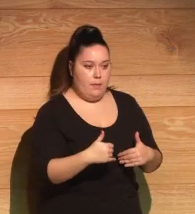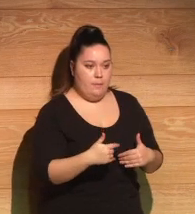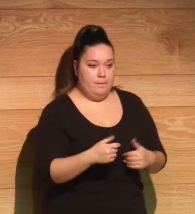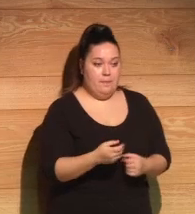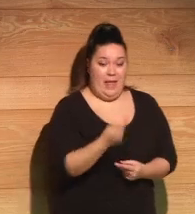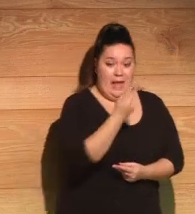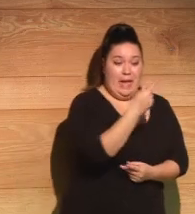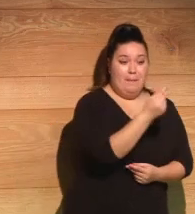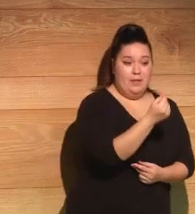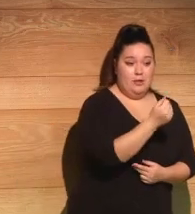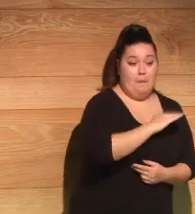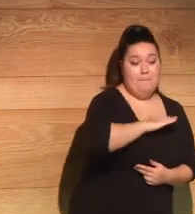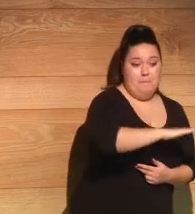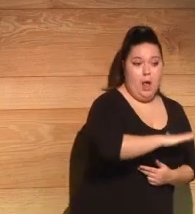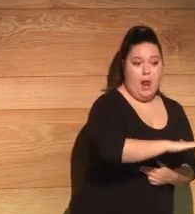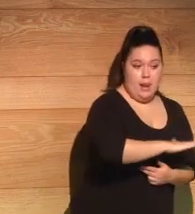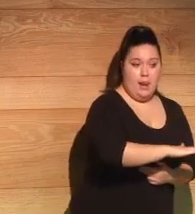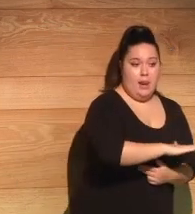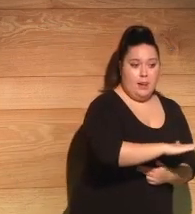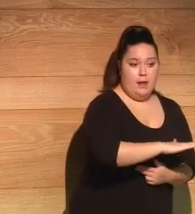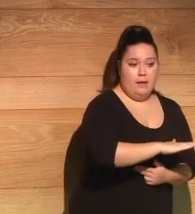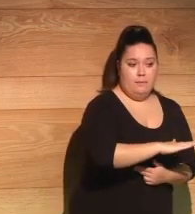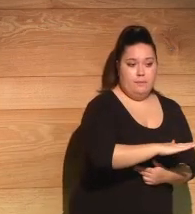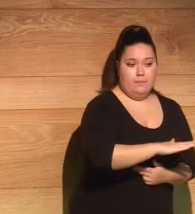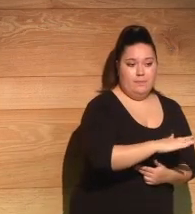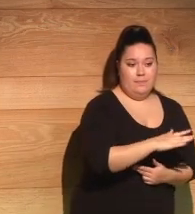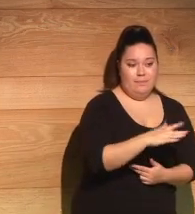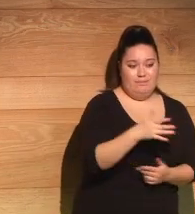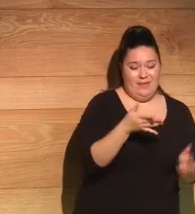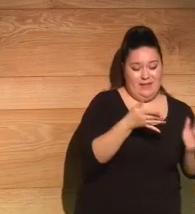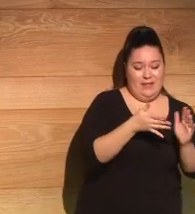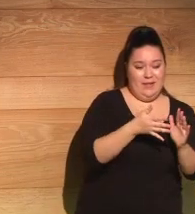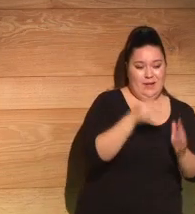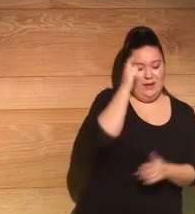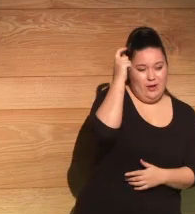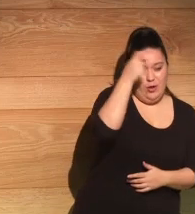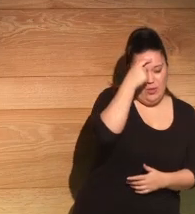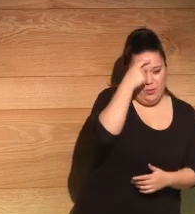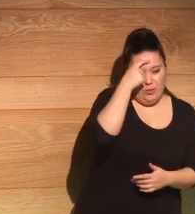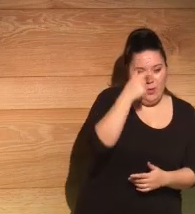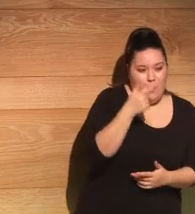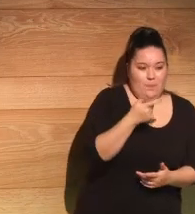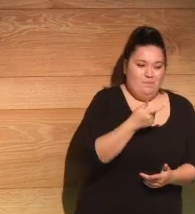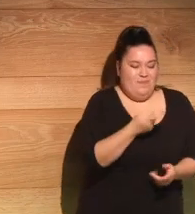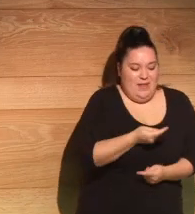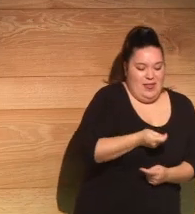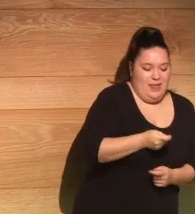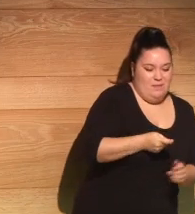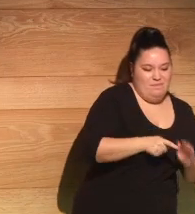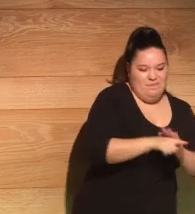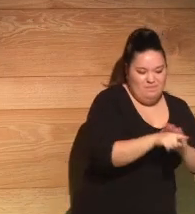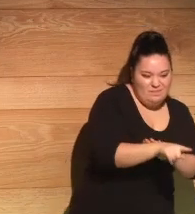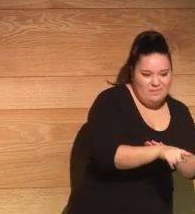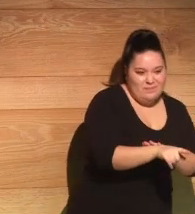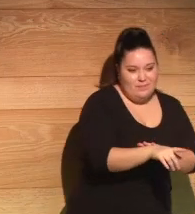capitalismo sea malo, ¿no? Malo en el sentido técnico, no técnico el término, sino moral, ¿no? De perverso, a que simplemente por